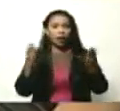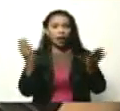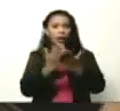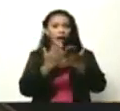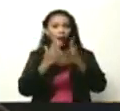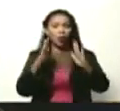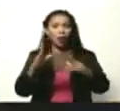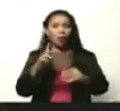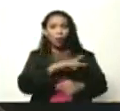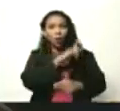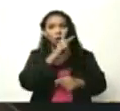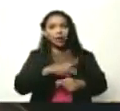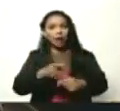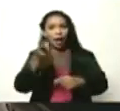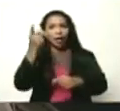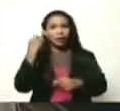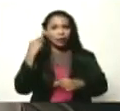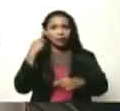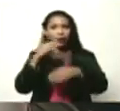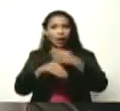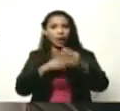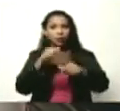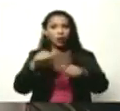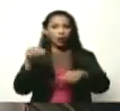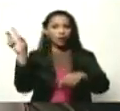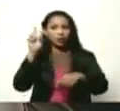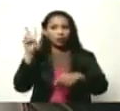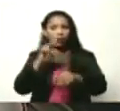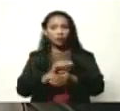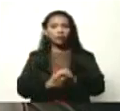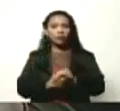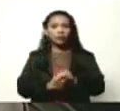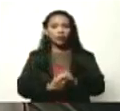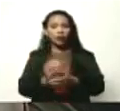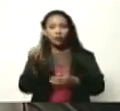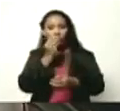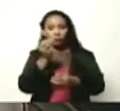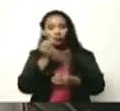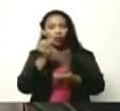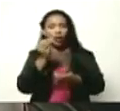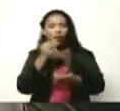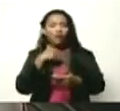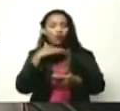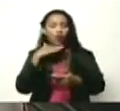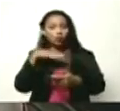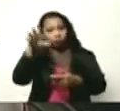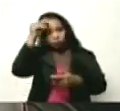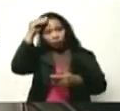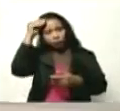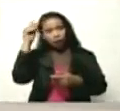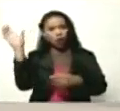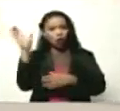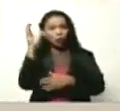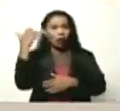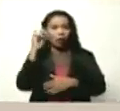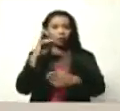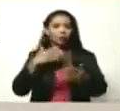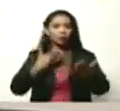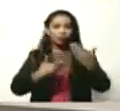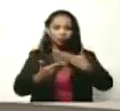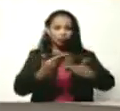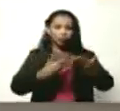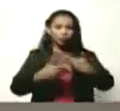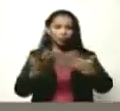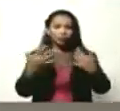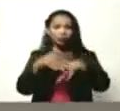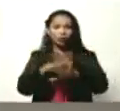de Poesía, que ayer se lanzó acá en Venezuela, se va a nutrir de las experiencias que hay en Colombia y viceversa. Va a ser un espacio de integración